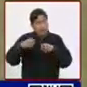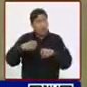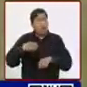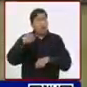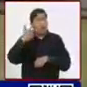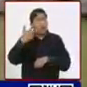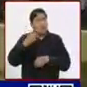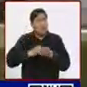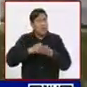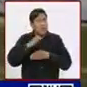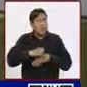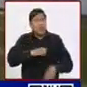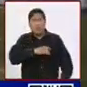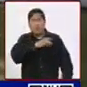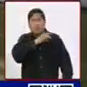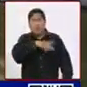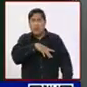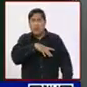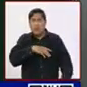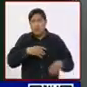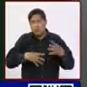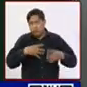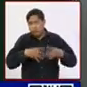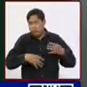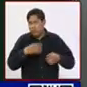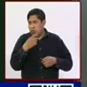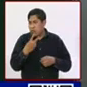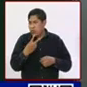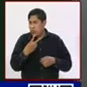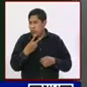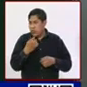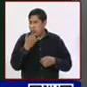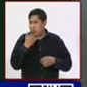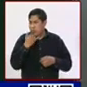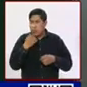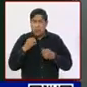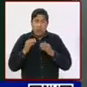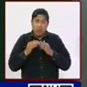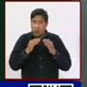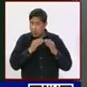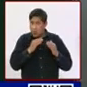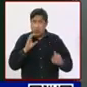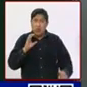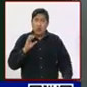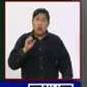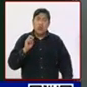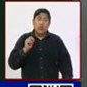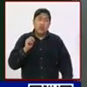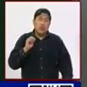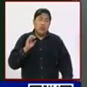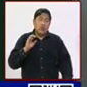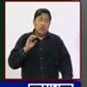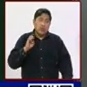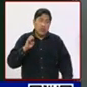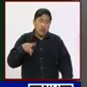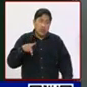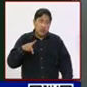enero a Chile a disputar 2 partidos ya en Concepción, en la ciudad de Concepción, y posteriormente